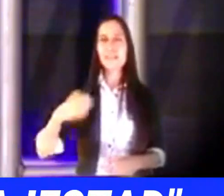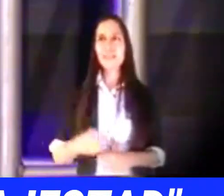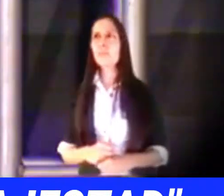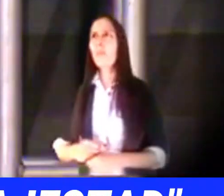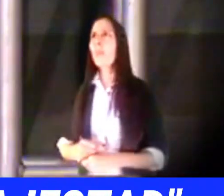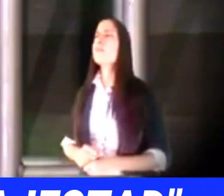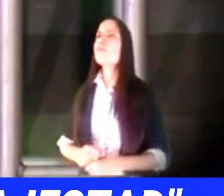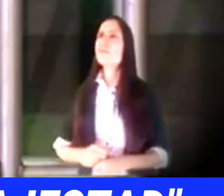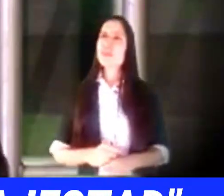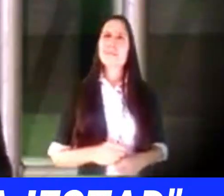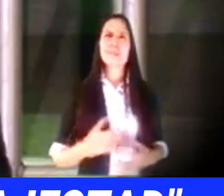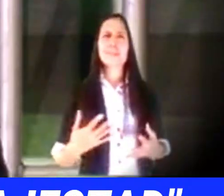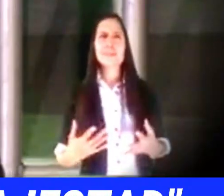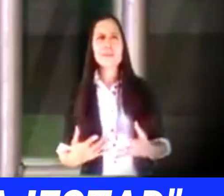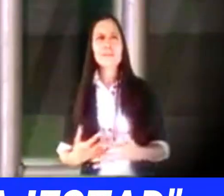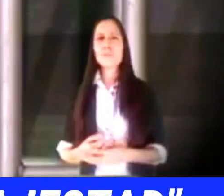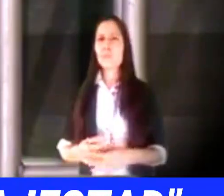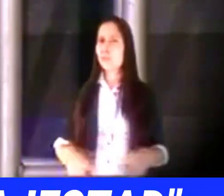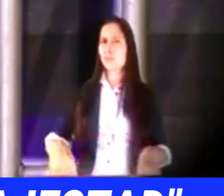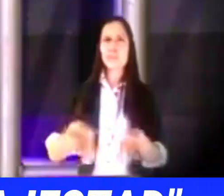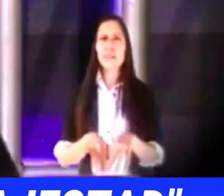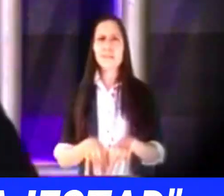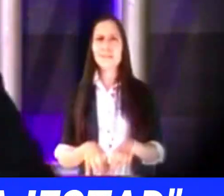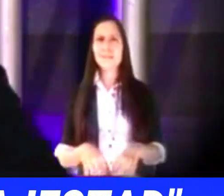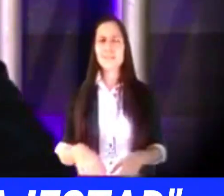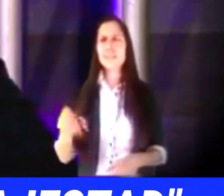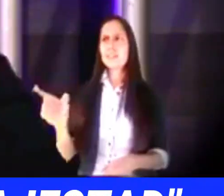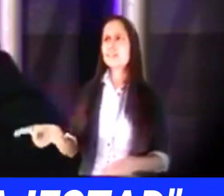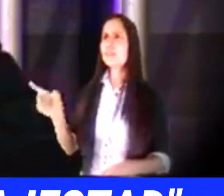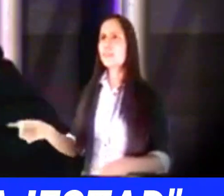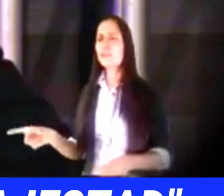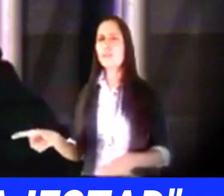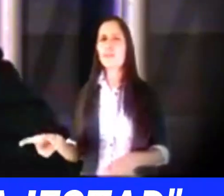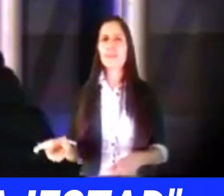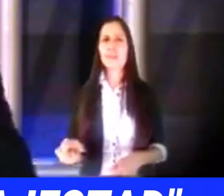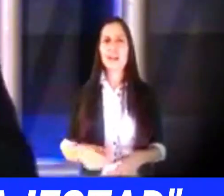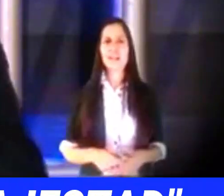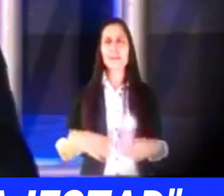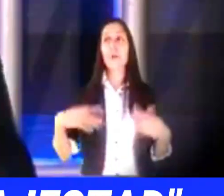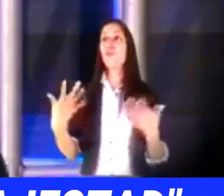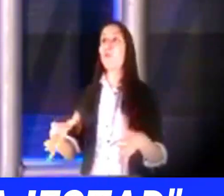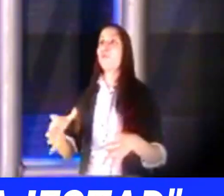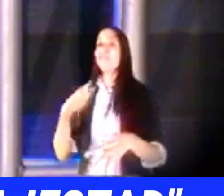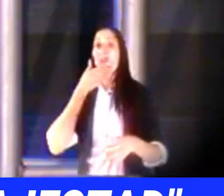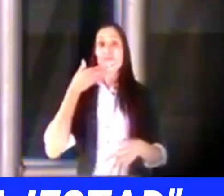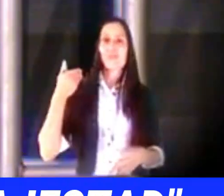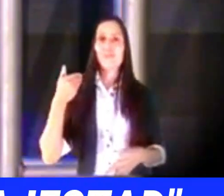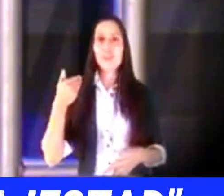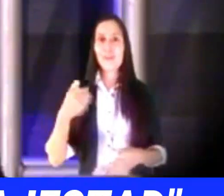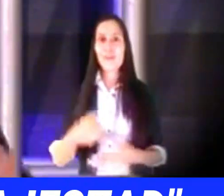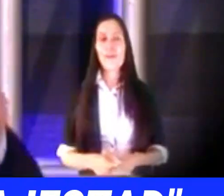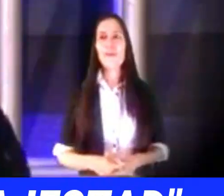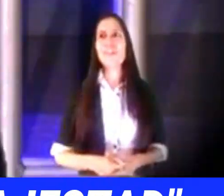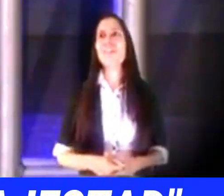que ellos consiguen ser los mejores en alguno de los pesos, o peso